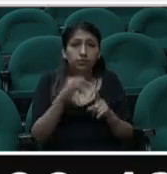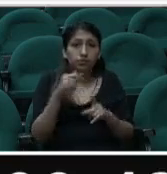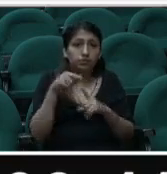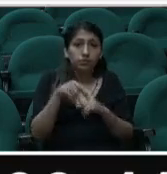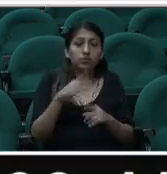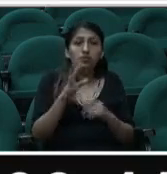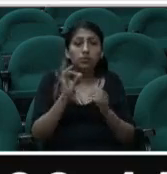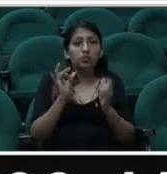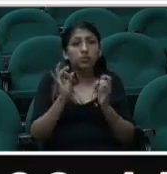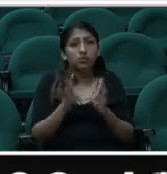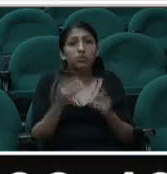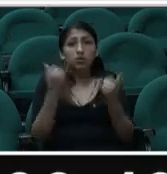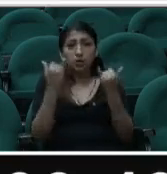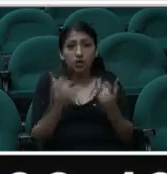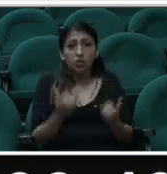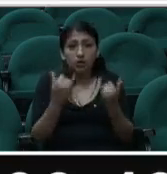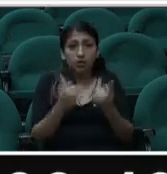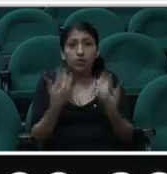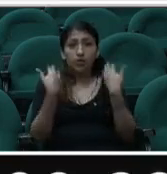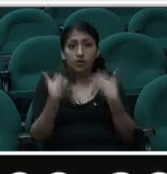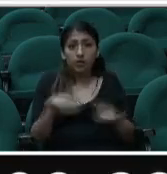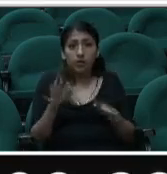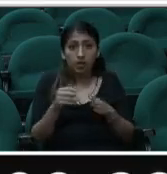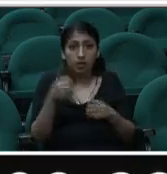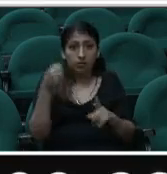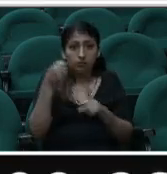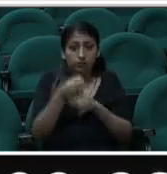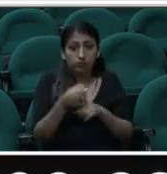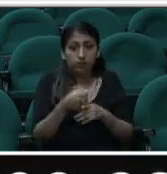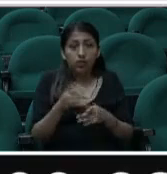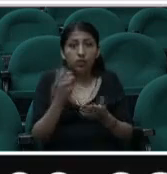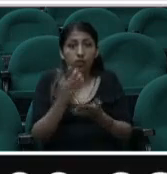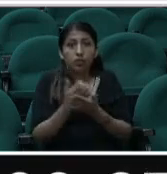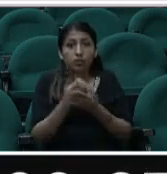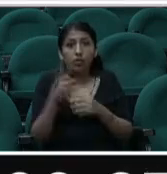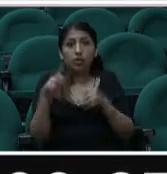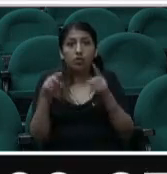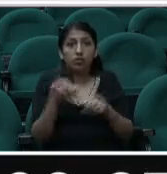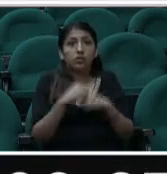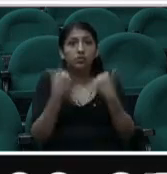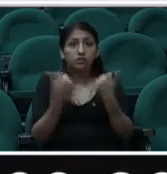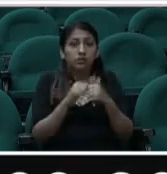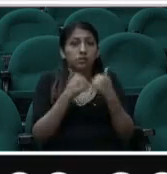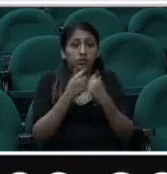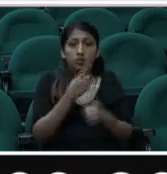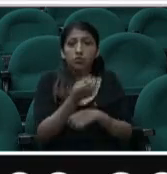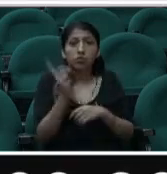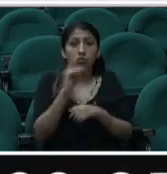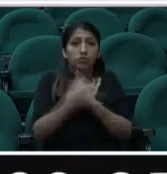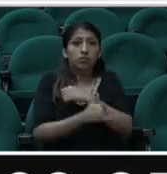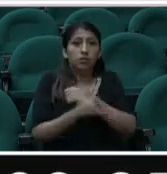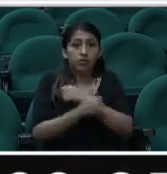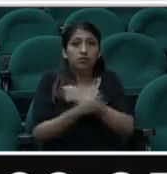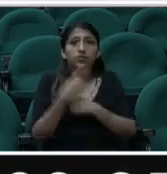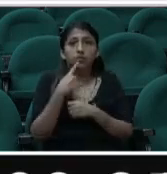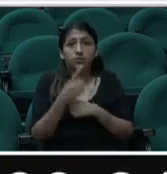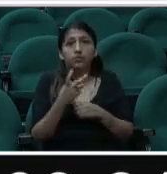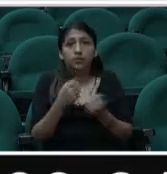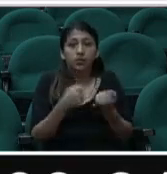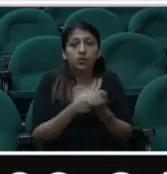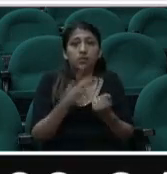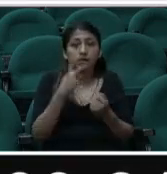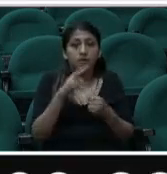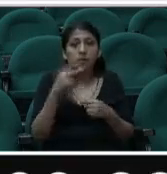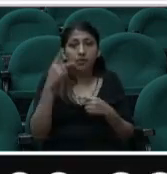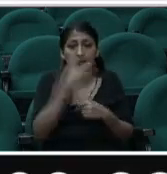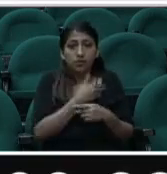de esto afortunadamente ahora ahora que ya se está sintiendo el golpe económico hay otros candidatos a la asamblea en todo el país que se están pronunciando hay candidatos a la